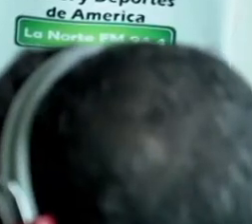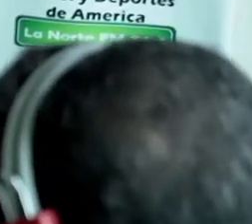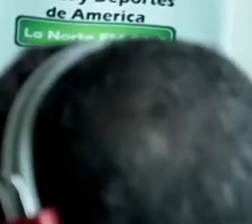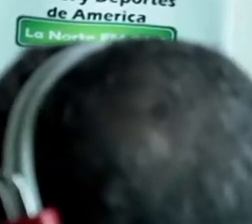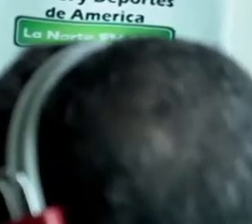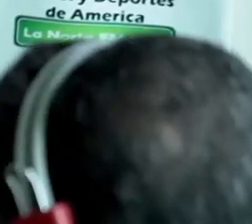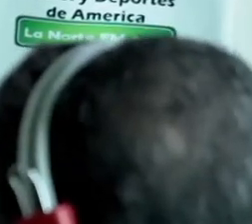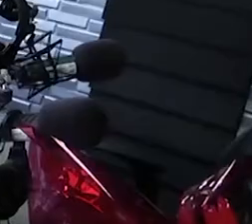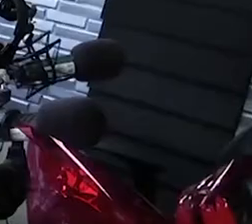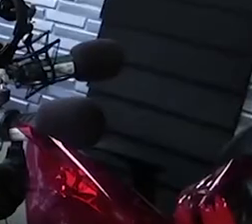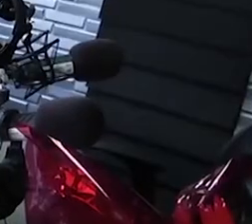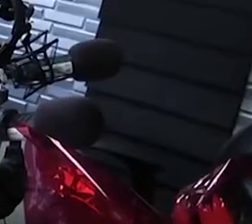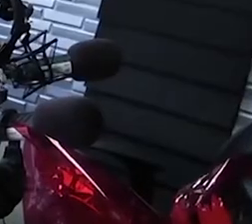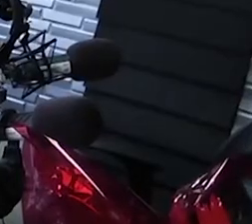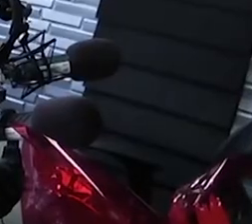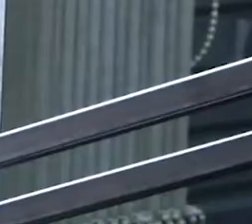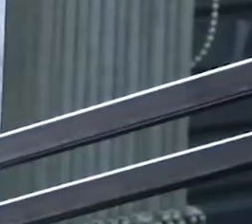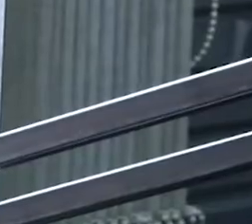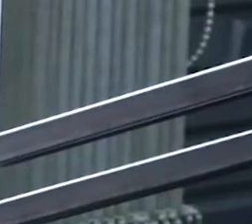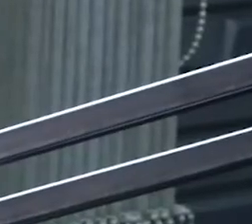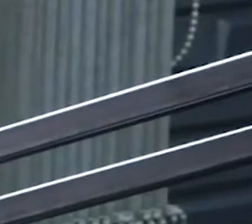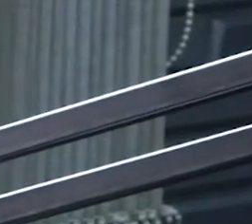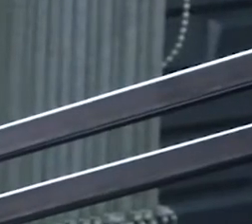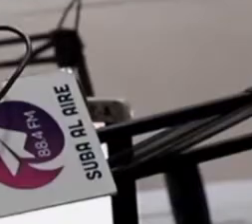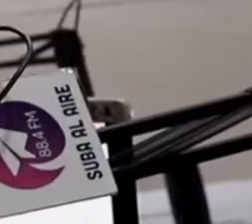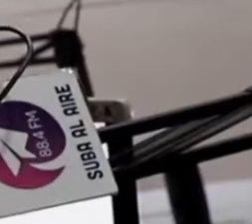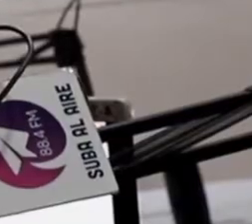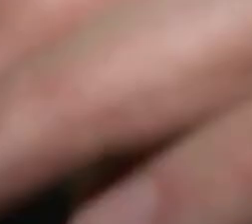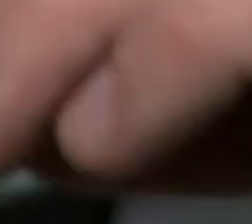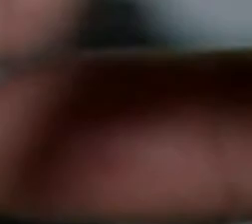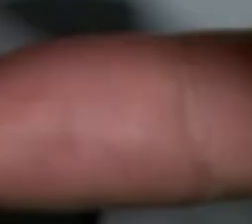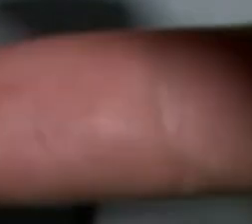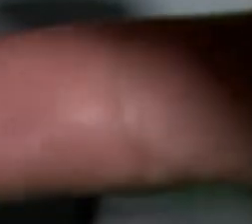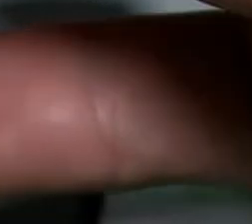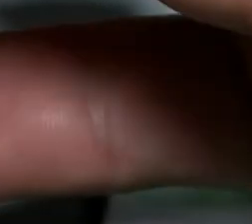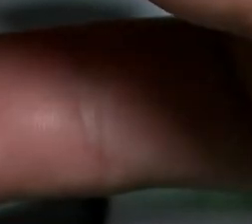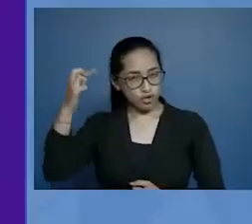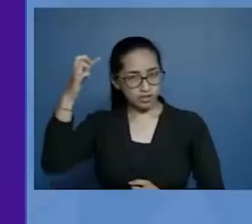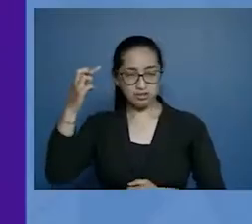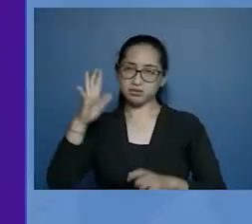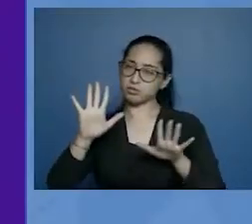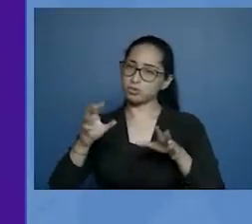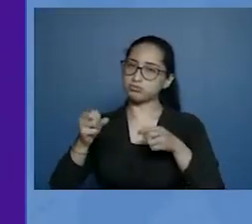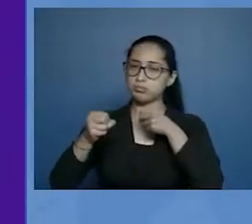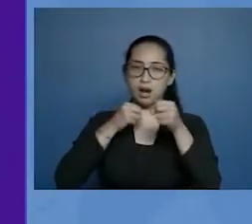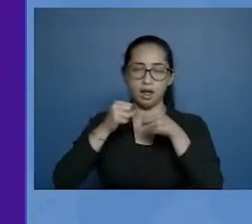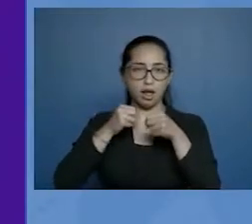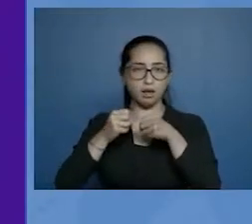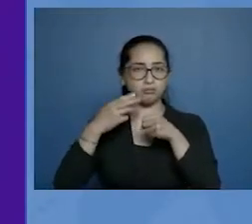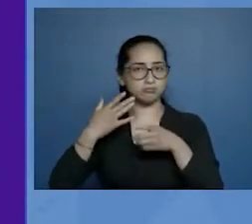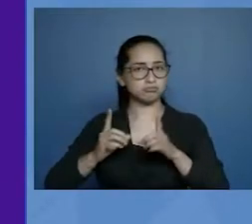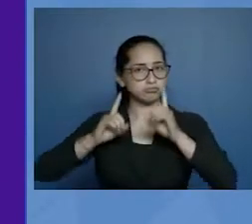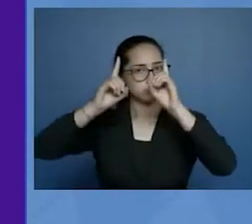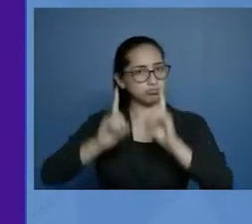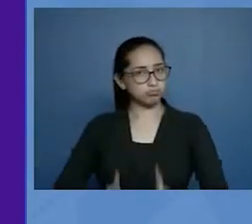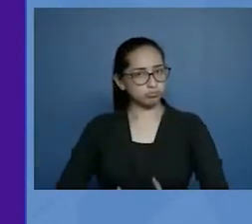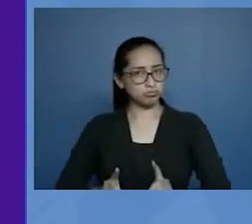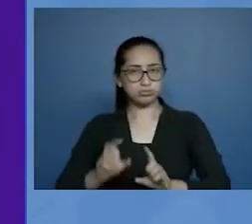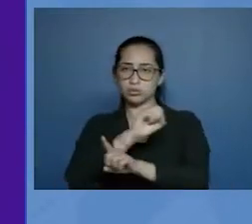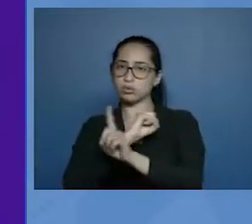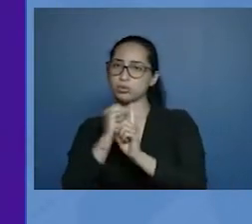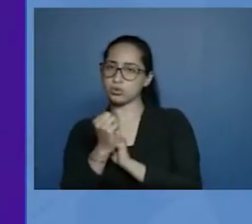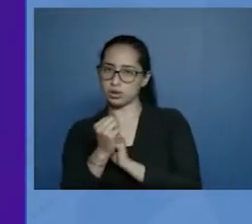La influencia de un periodista la decide la sociedad. No es que el periodista se